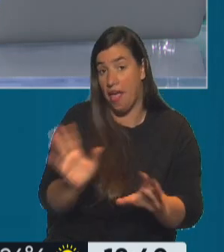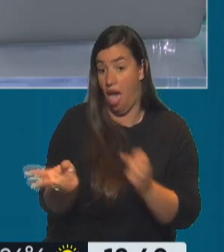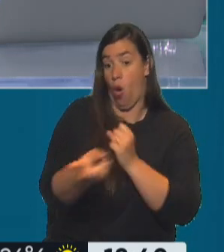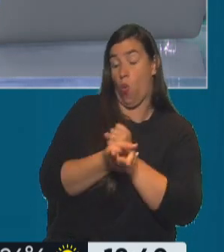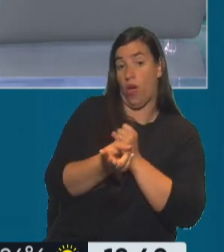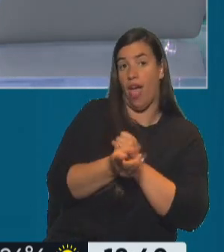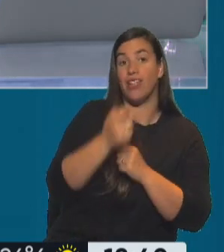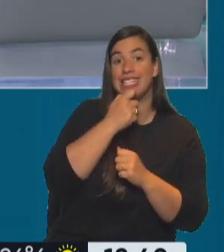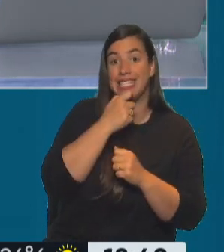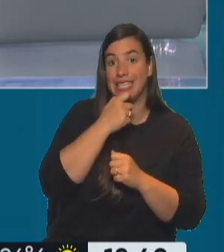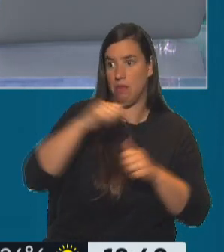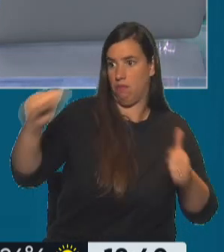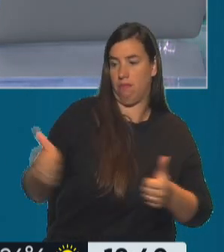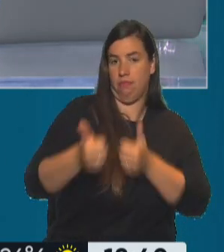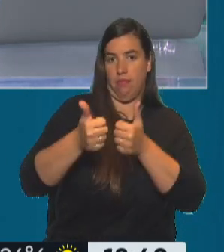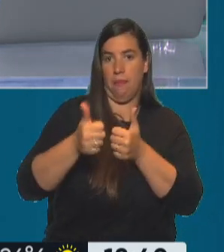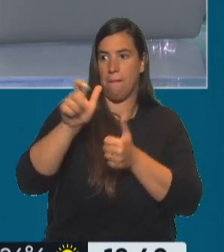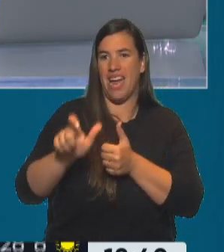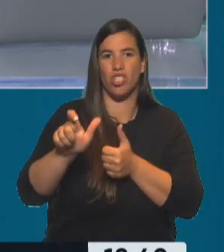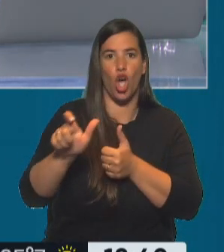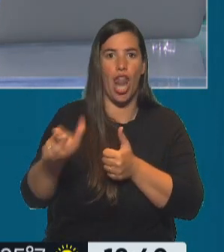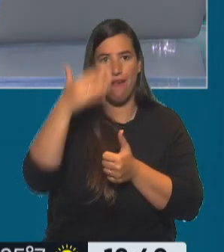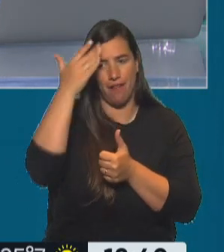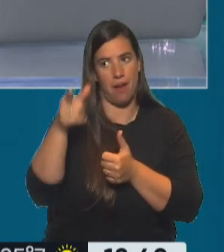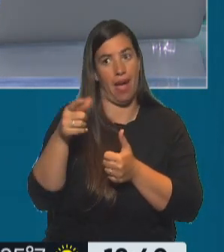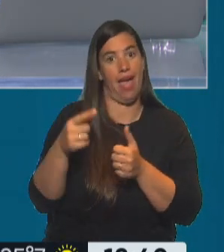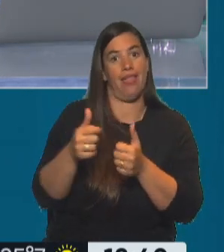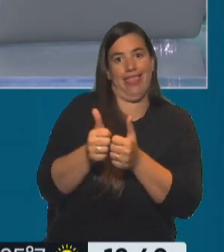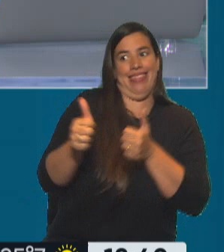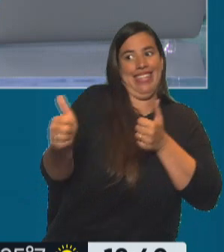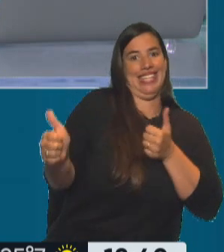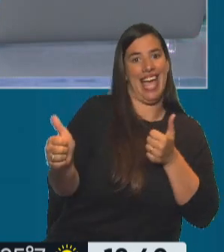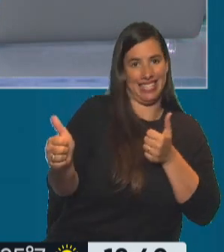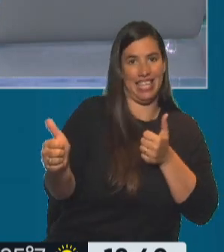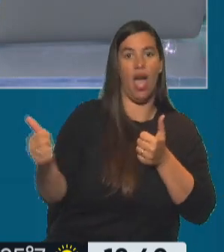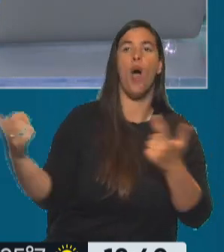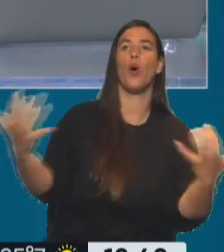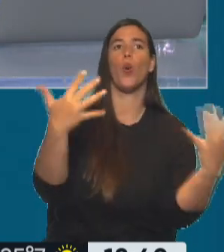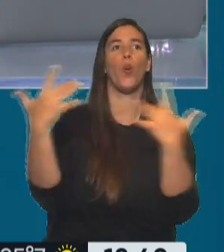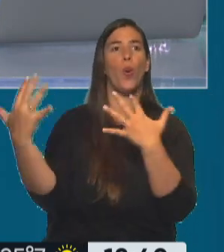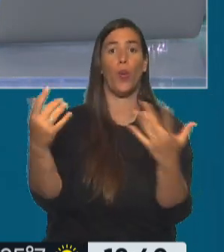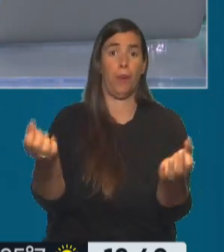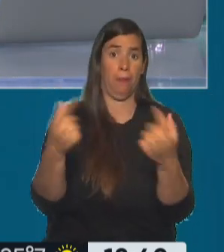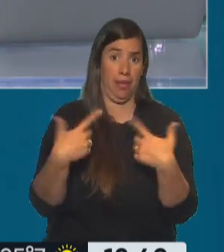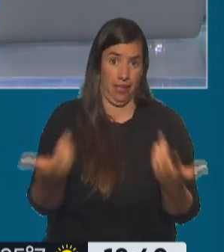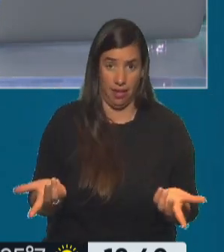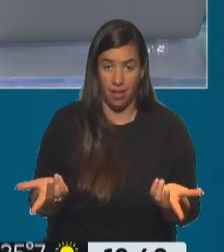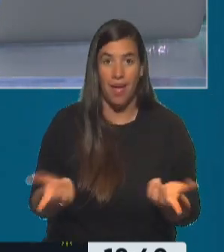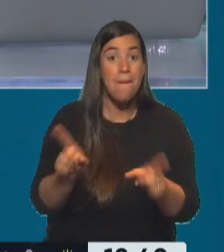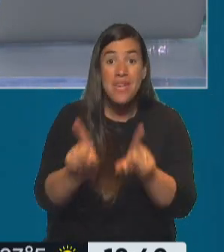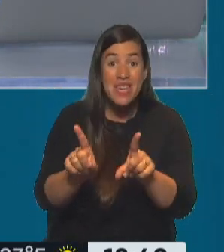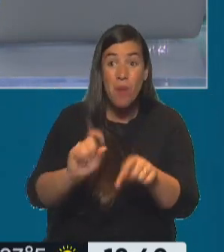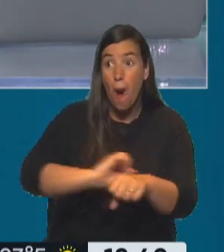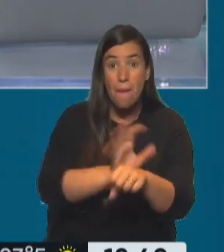persona con una faringitis, distancia, esto se contagia por la vía aérea. La pandemia, lo que hicimos con el lavado de manos,